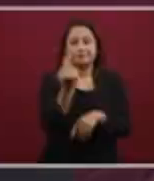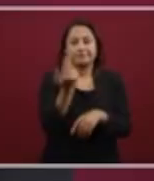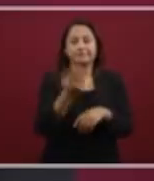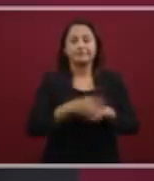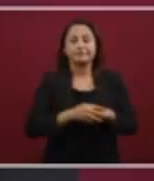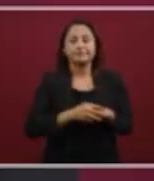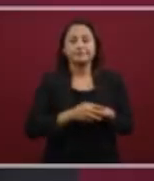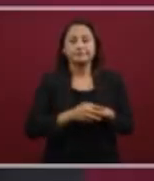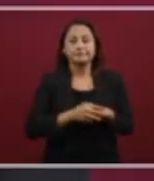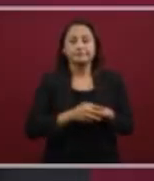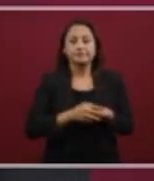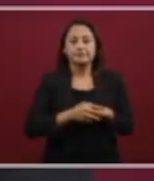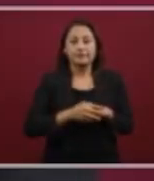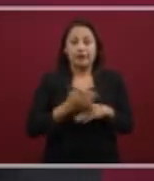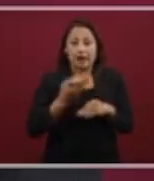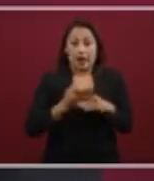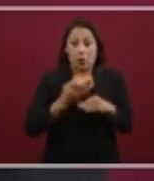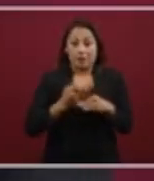En el sexenio